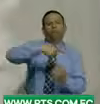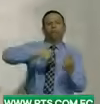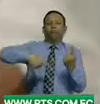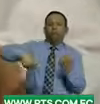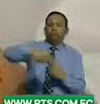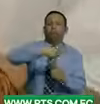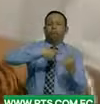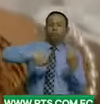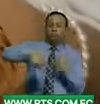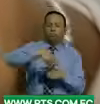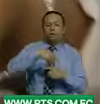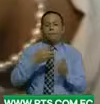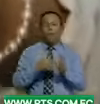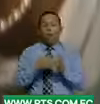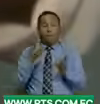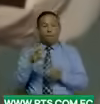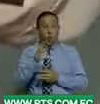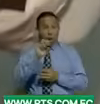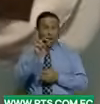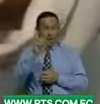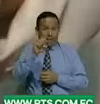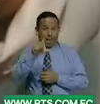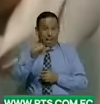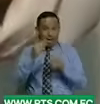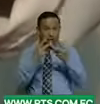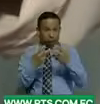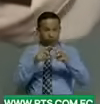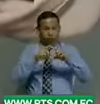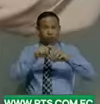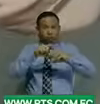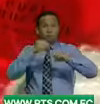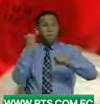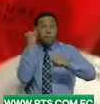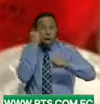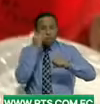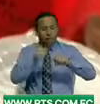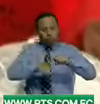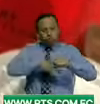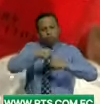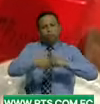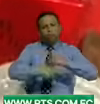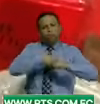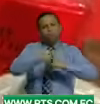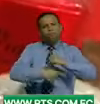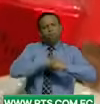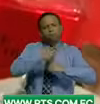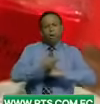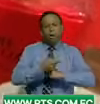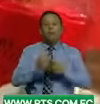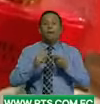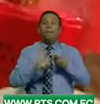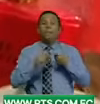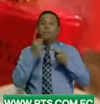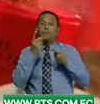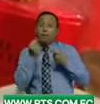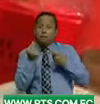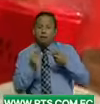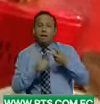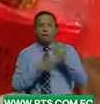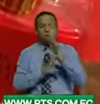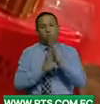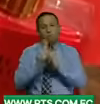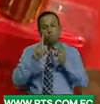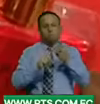en este caso pueden ser tres, enrollarlos con una cinta verde. Dinero, prosperidad